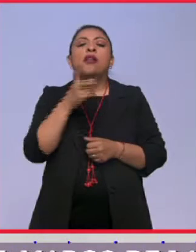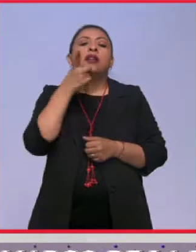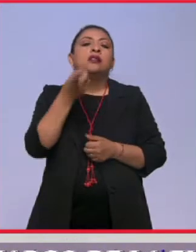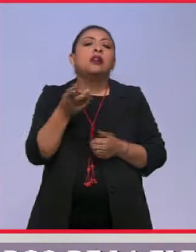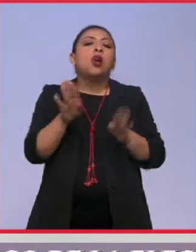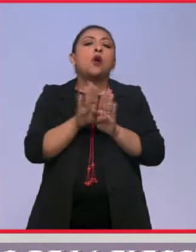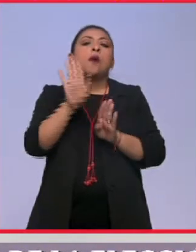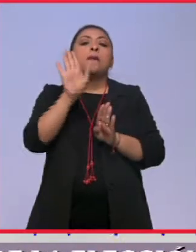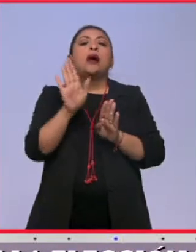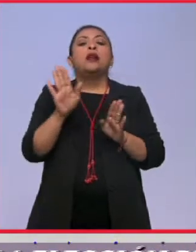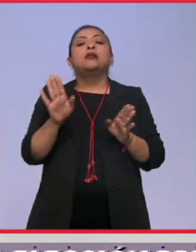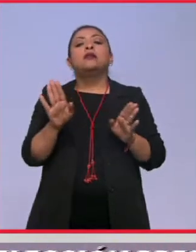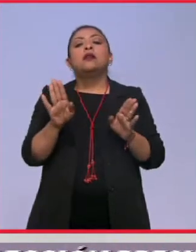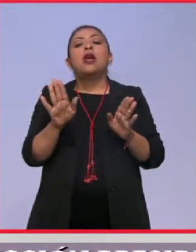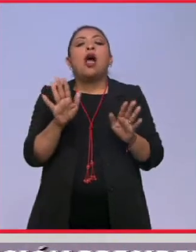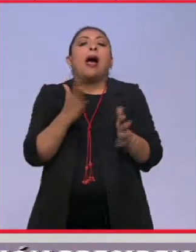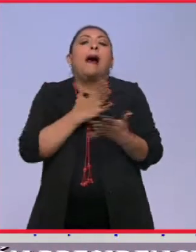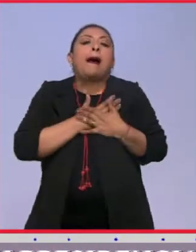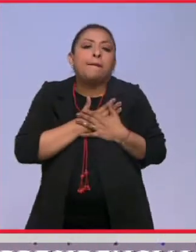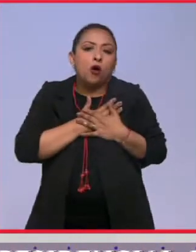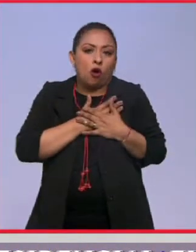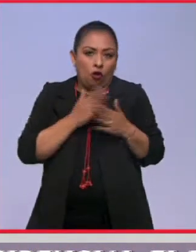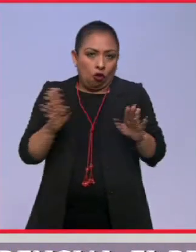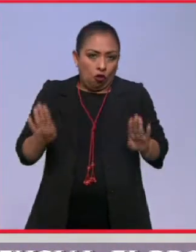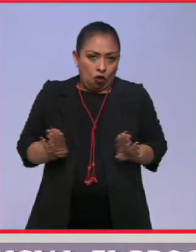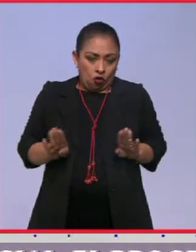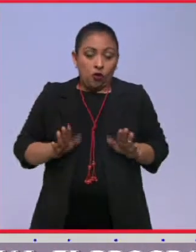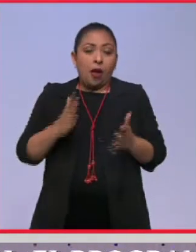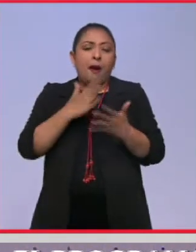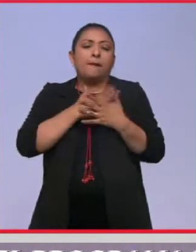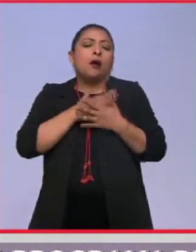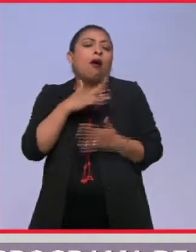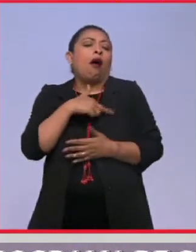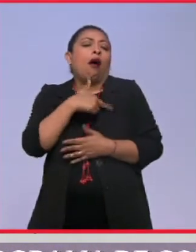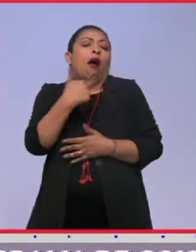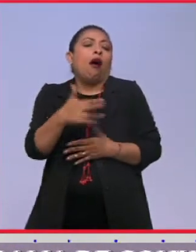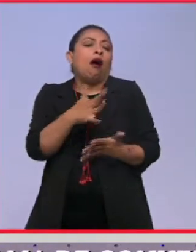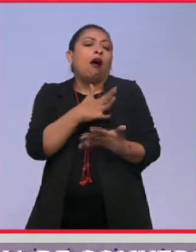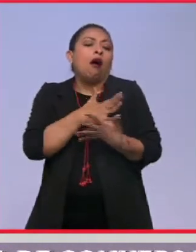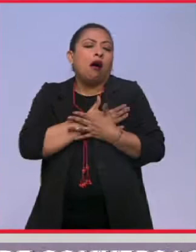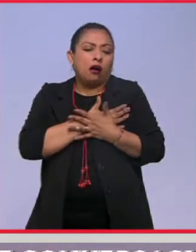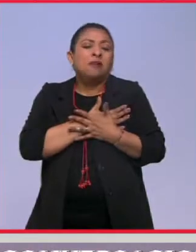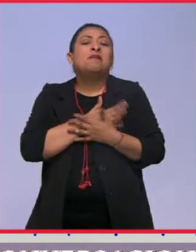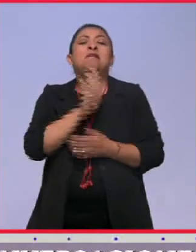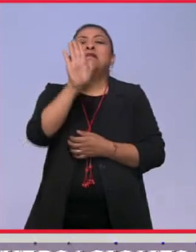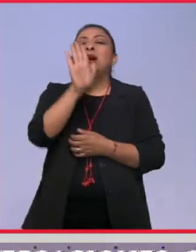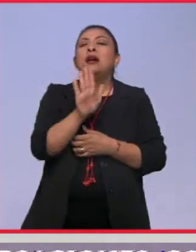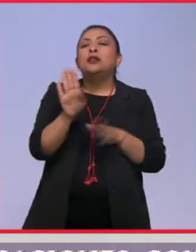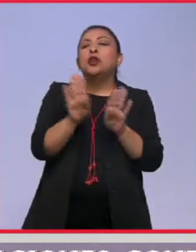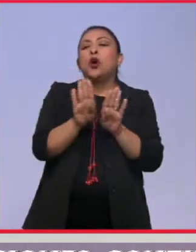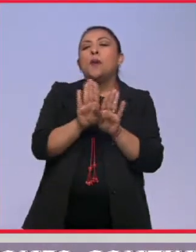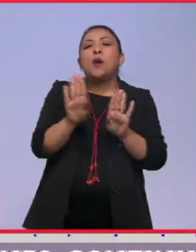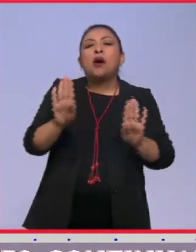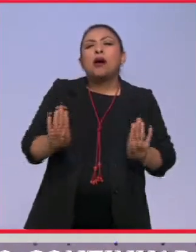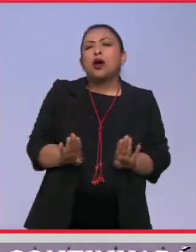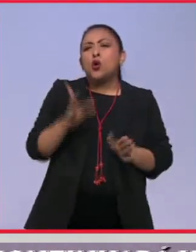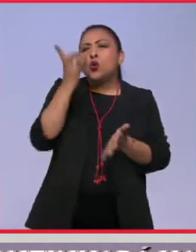como conductas amorosas. El amor romántico, sin embargo, parece ser una